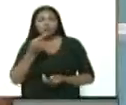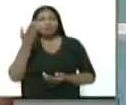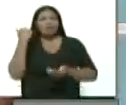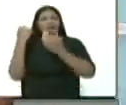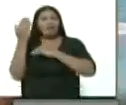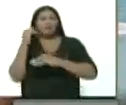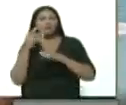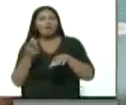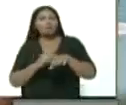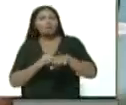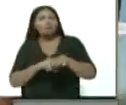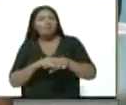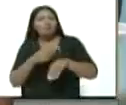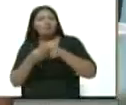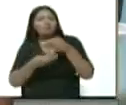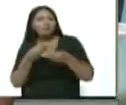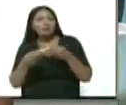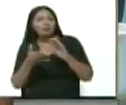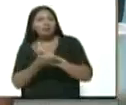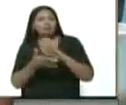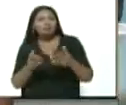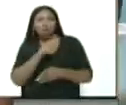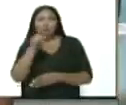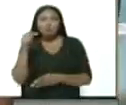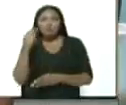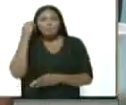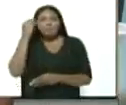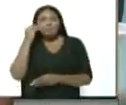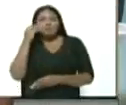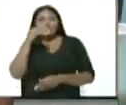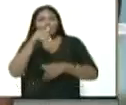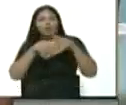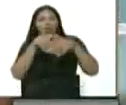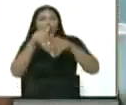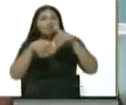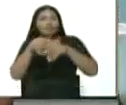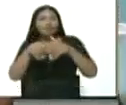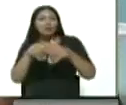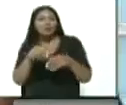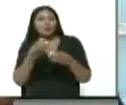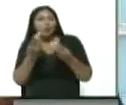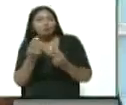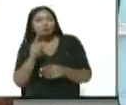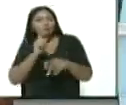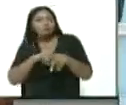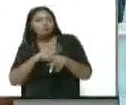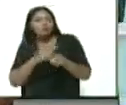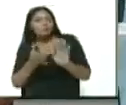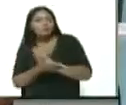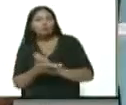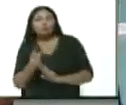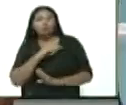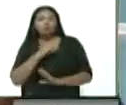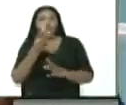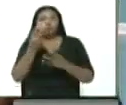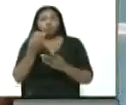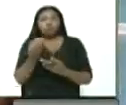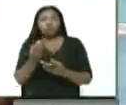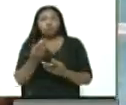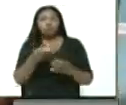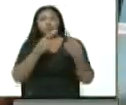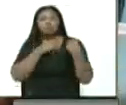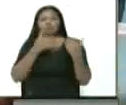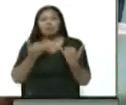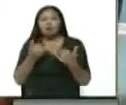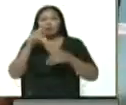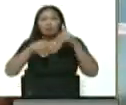cuál es el tiempo que tomado podría tomar el té en estiman electoral al momento de sufragar tomando en cuenta que son muchísimos cargos si